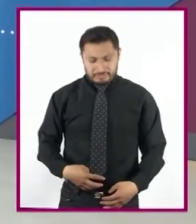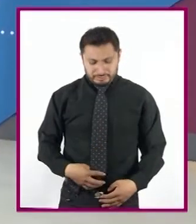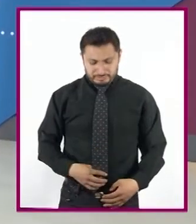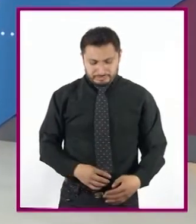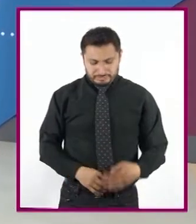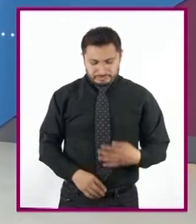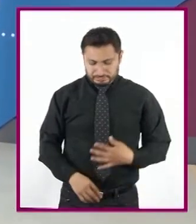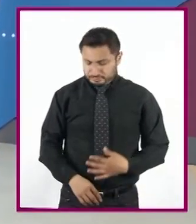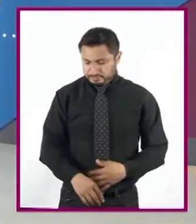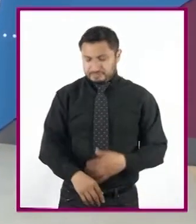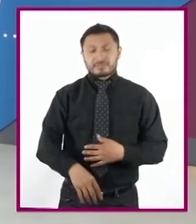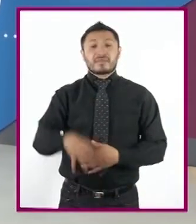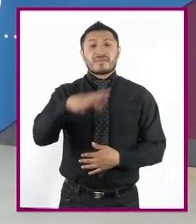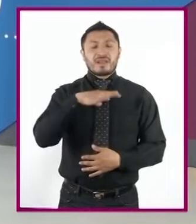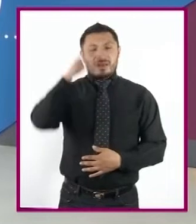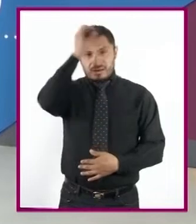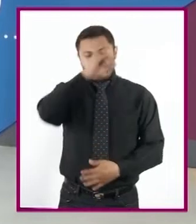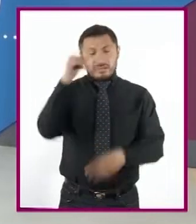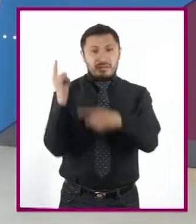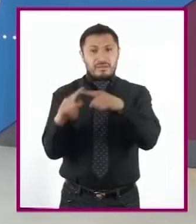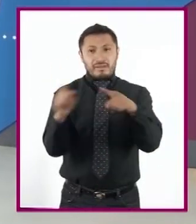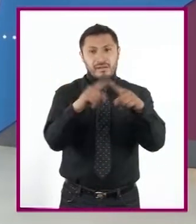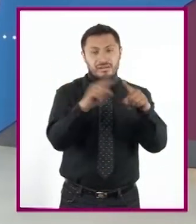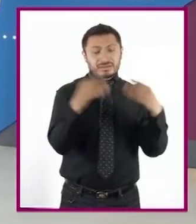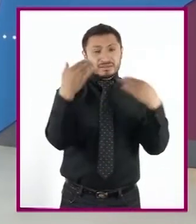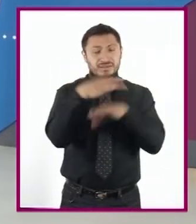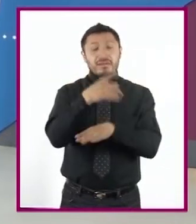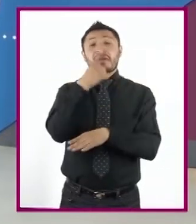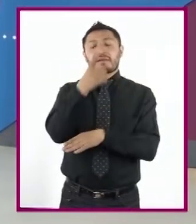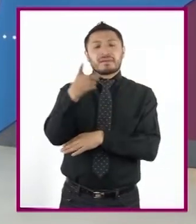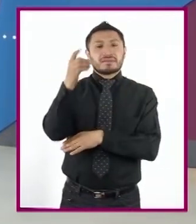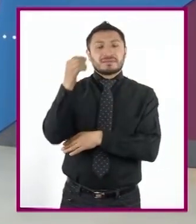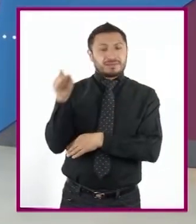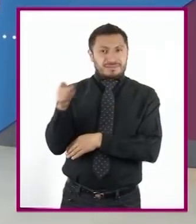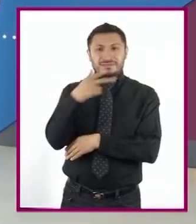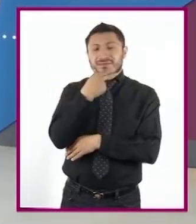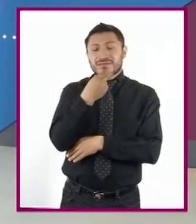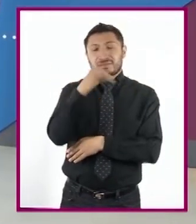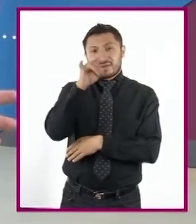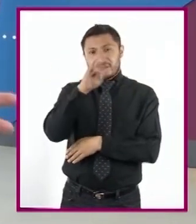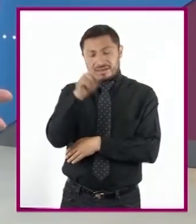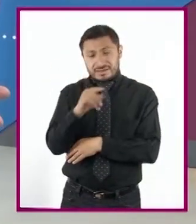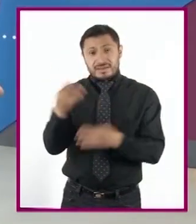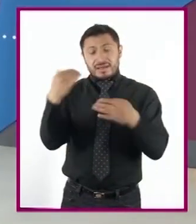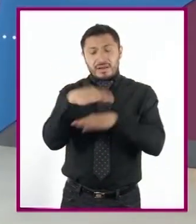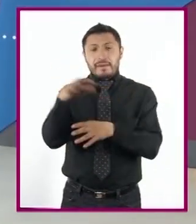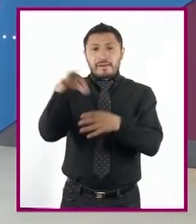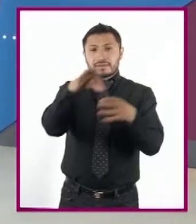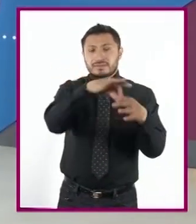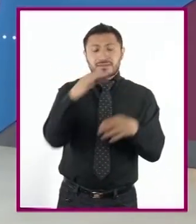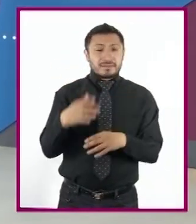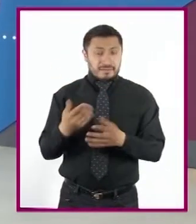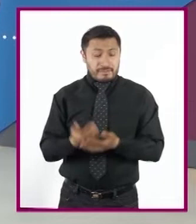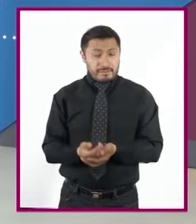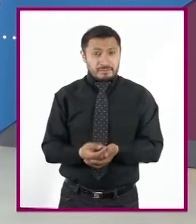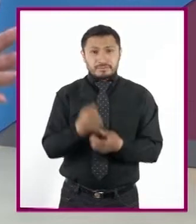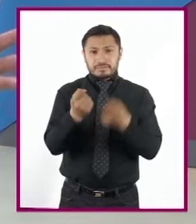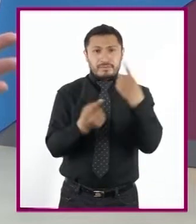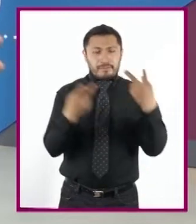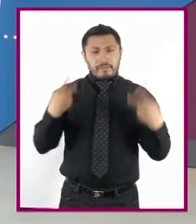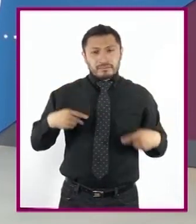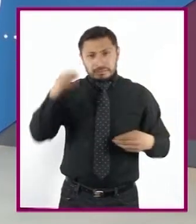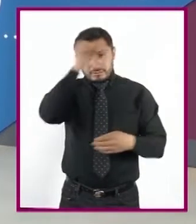Hay opiniones divididas respecto a lo dicho por el dictador, especialmente lo referente a la contienda electoral. Algunos opinan que